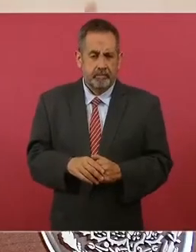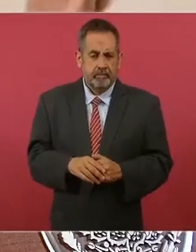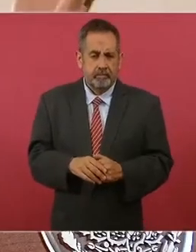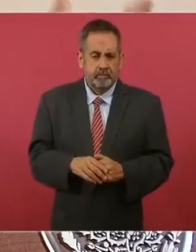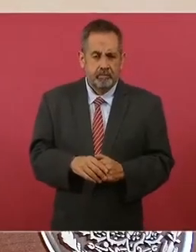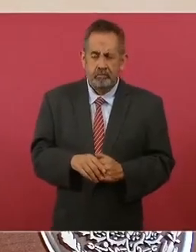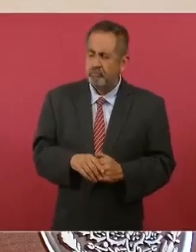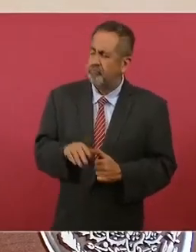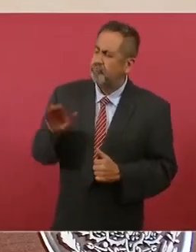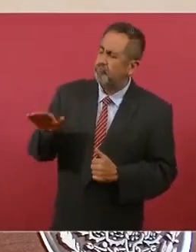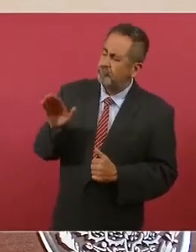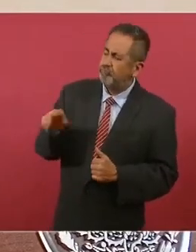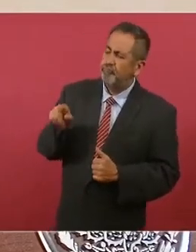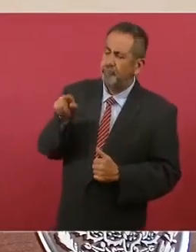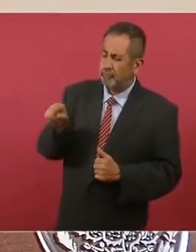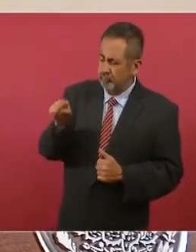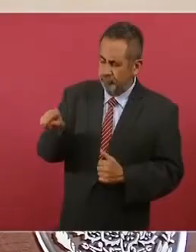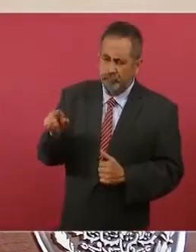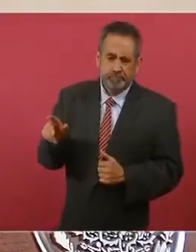ha sido